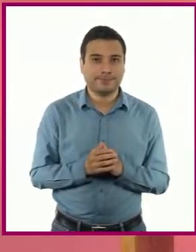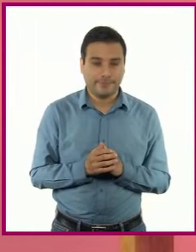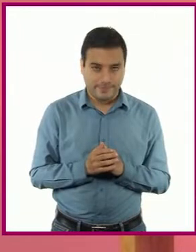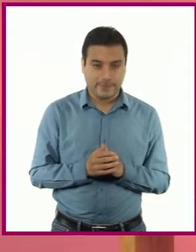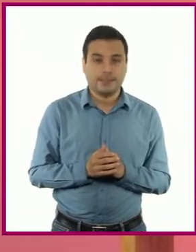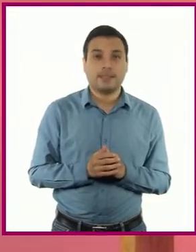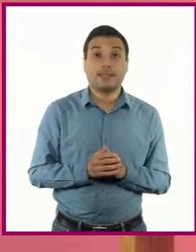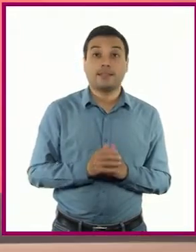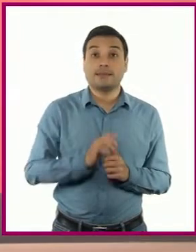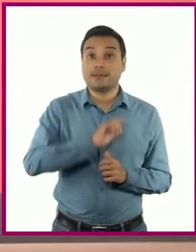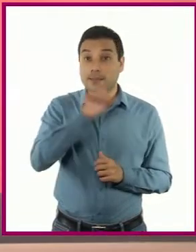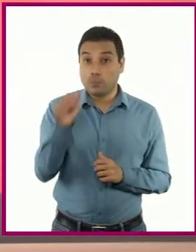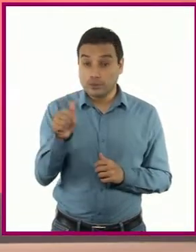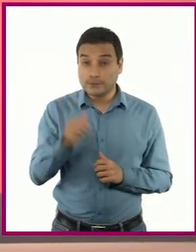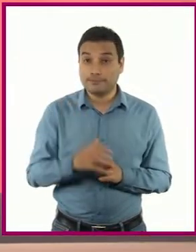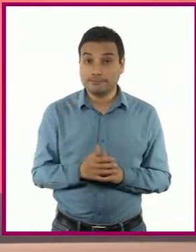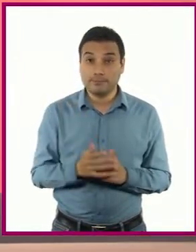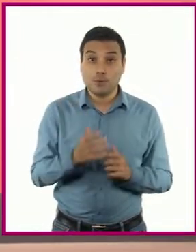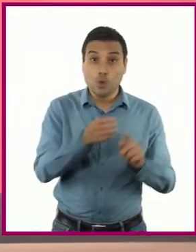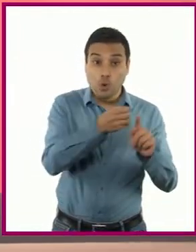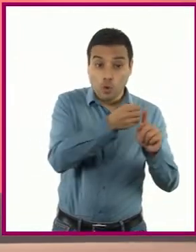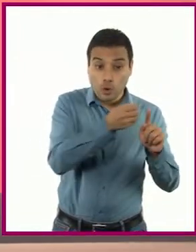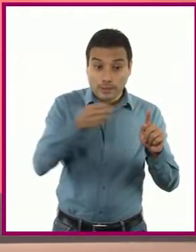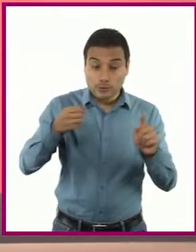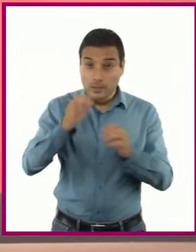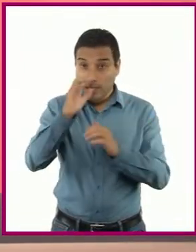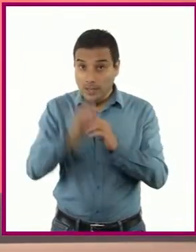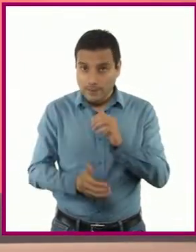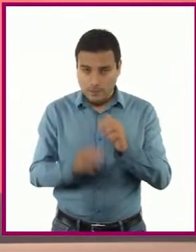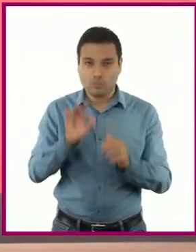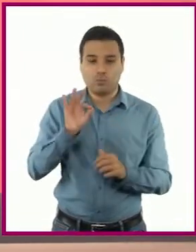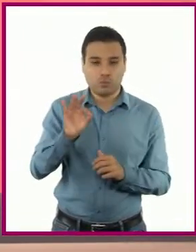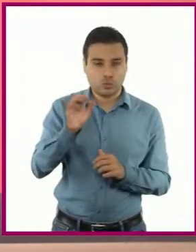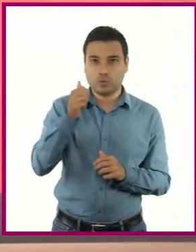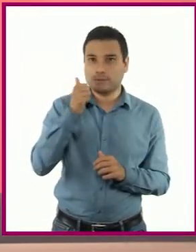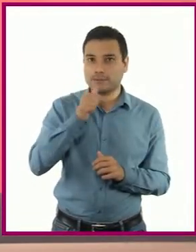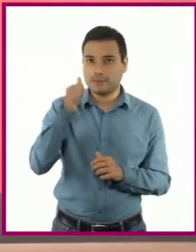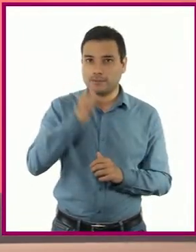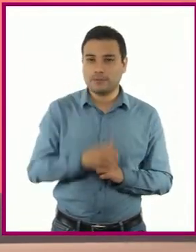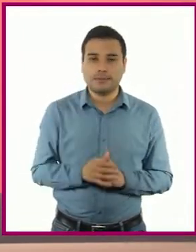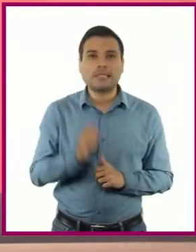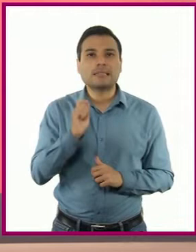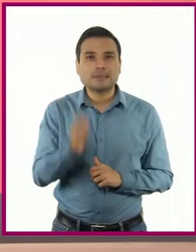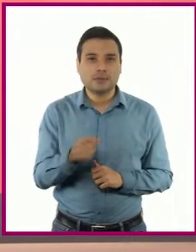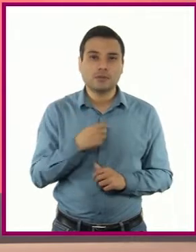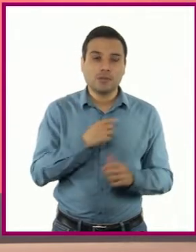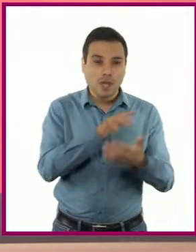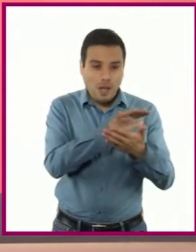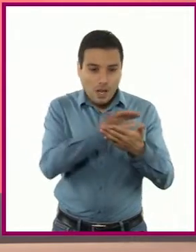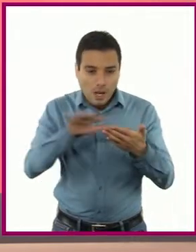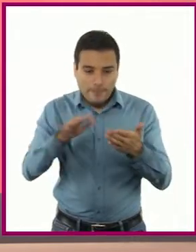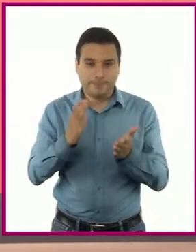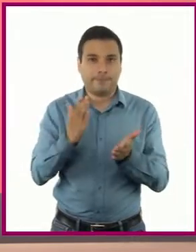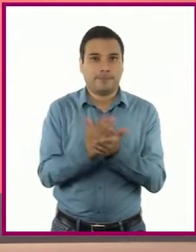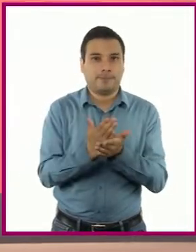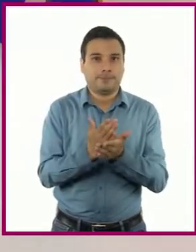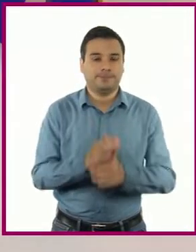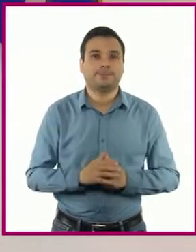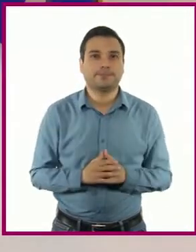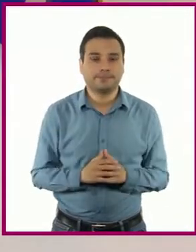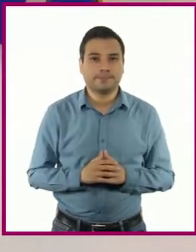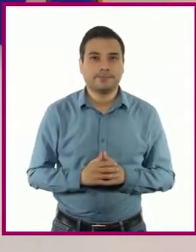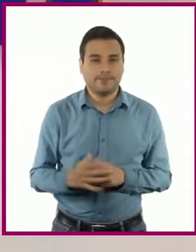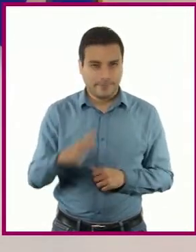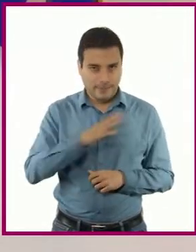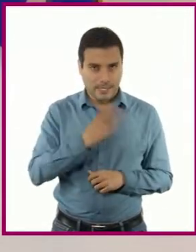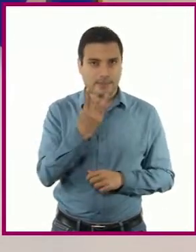debe ponerse al término de cada oración. Implica un alto total al leer. Existen